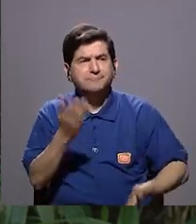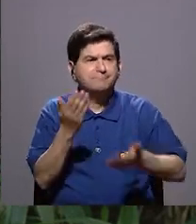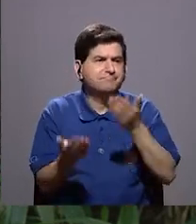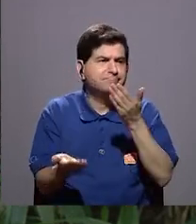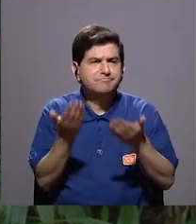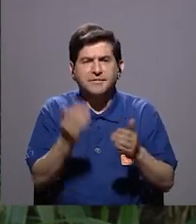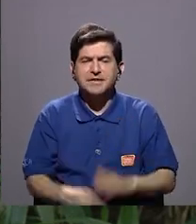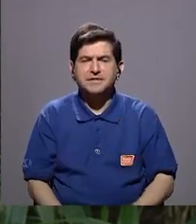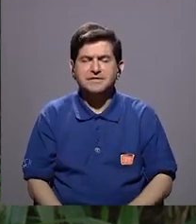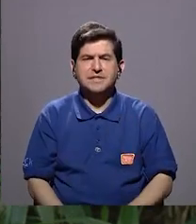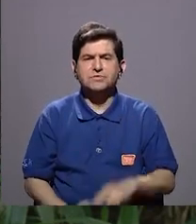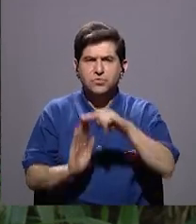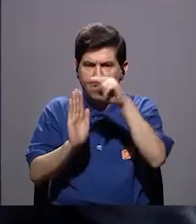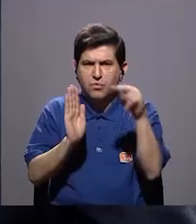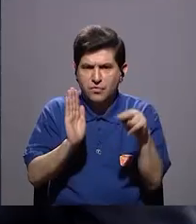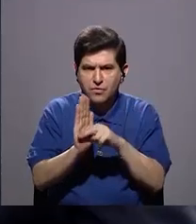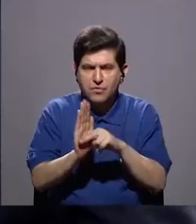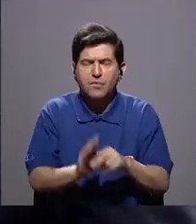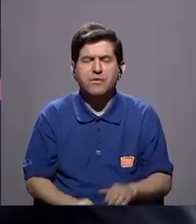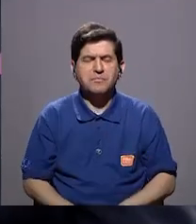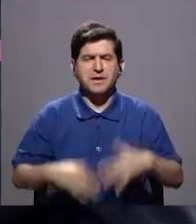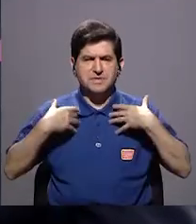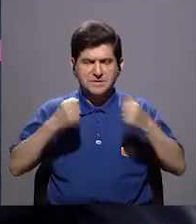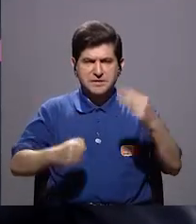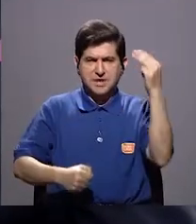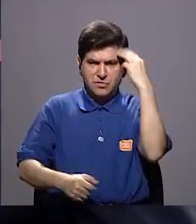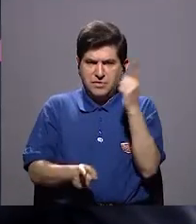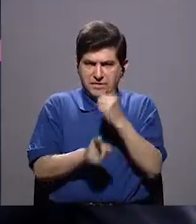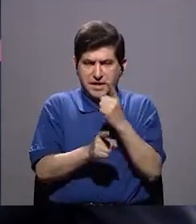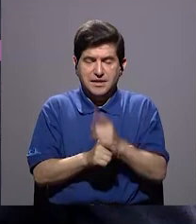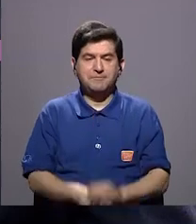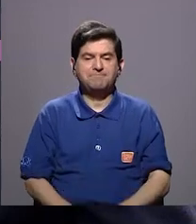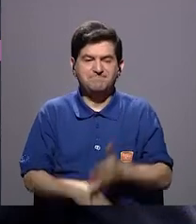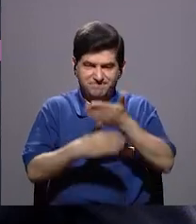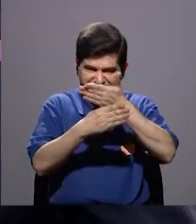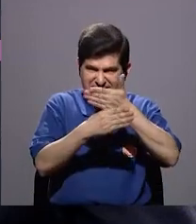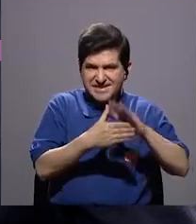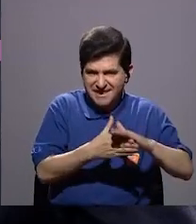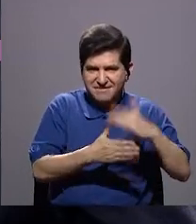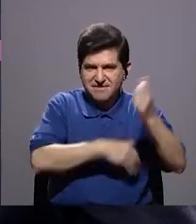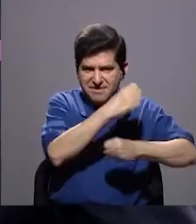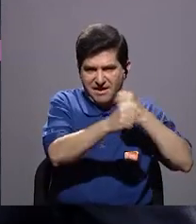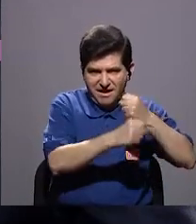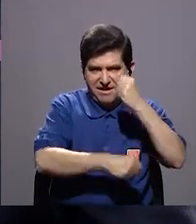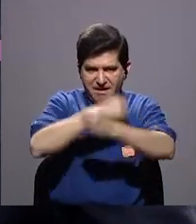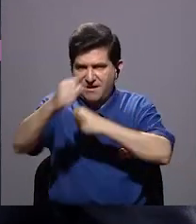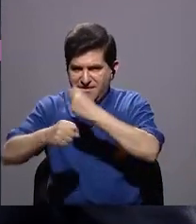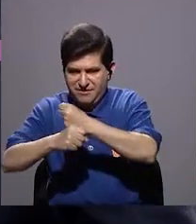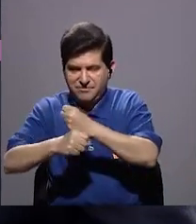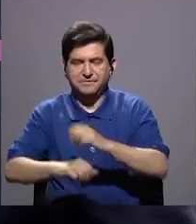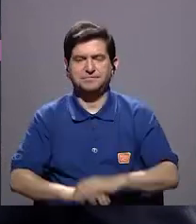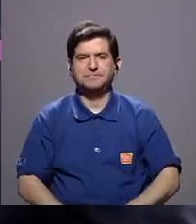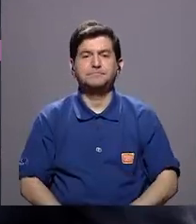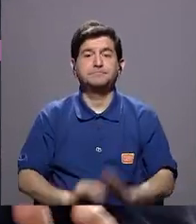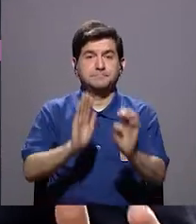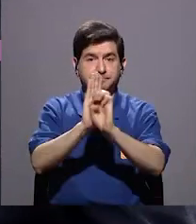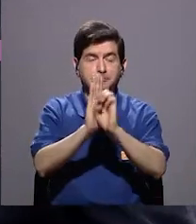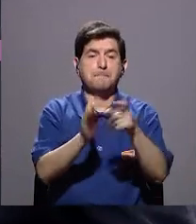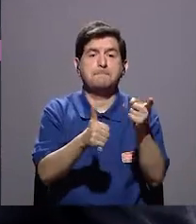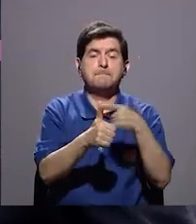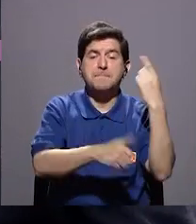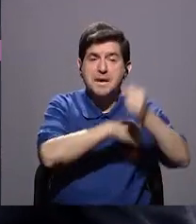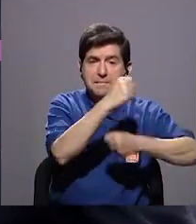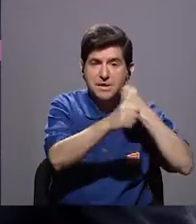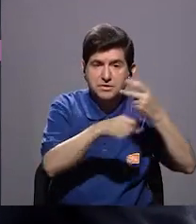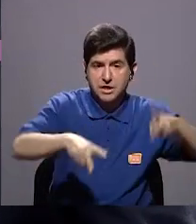con parámetros de salud mental adecuados? Eso tendríamos que dividirlo como por edades, ¿verdad? Entonces vamos a hablar como de los